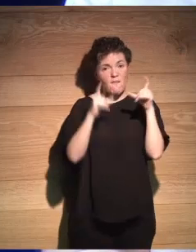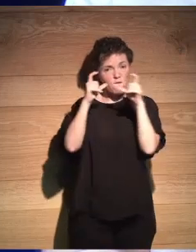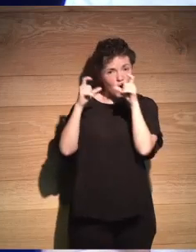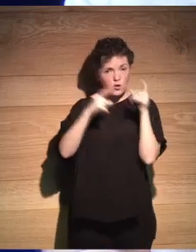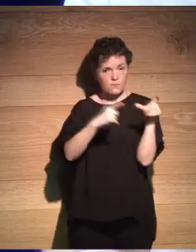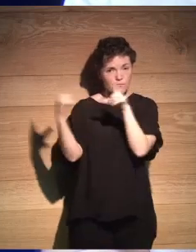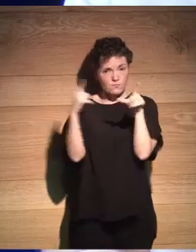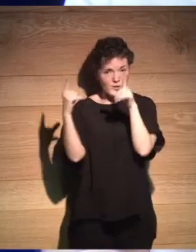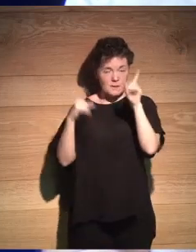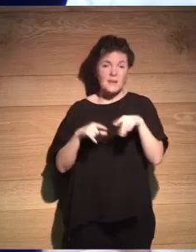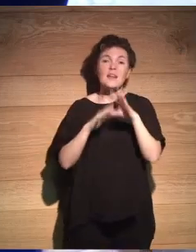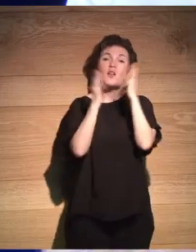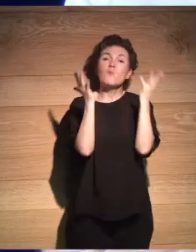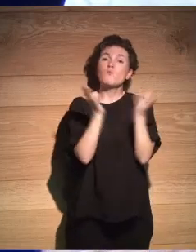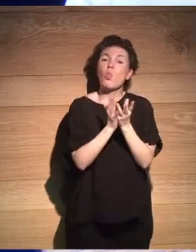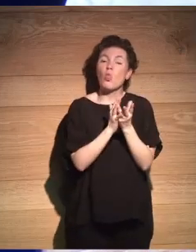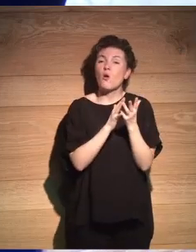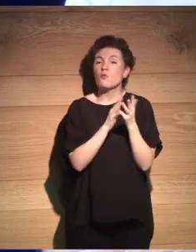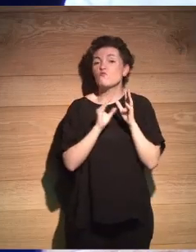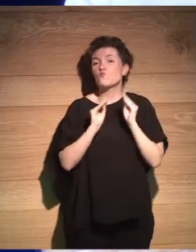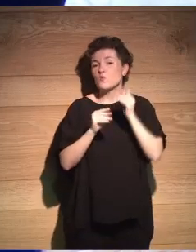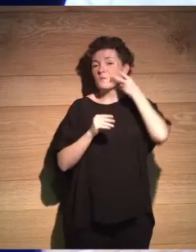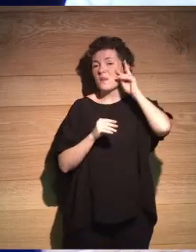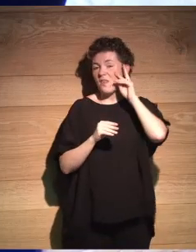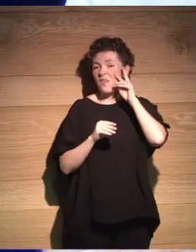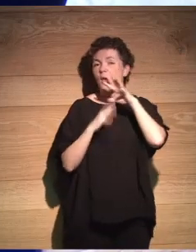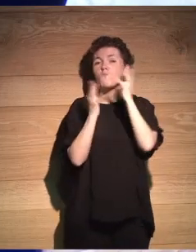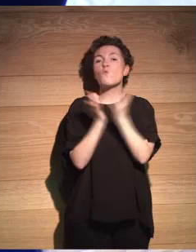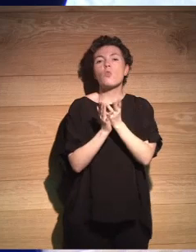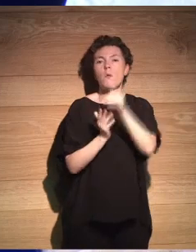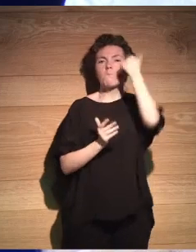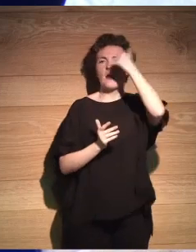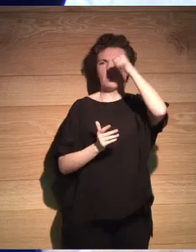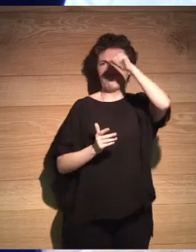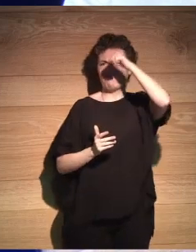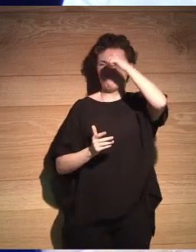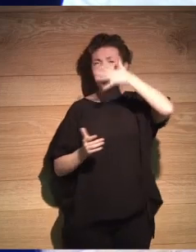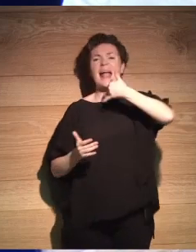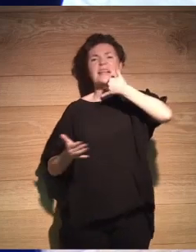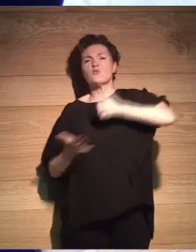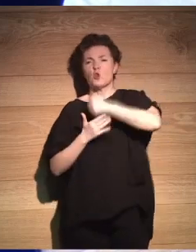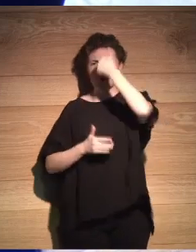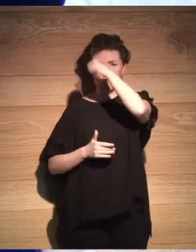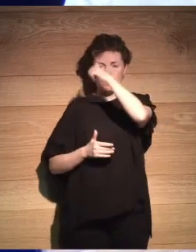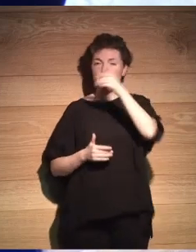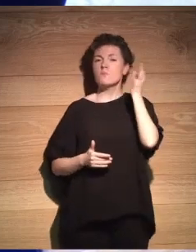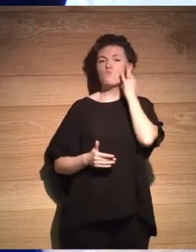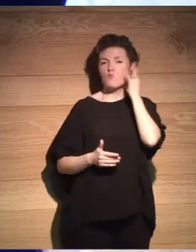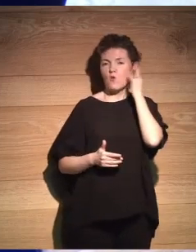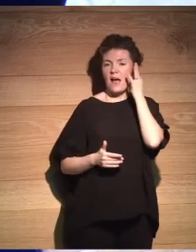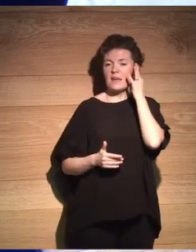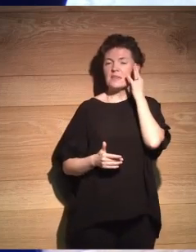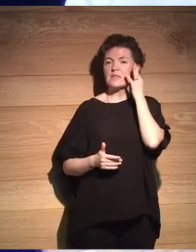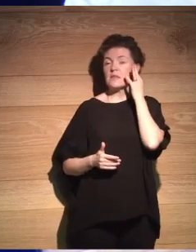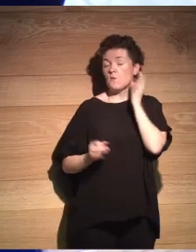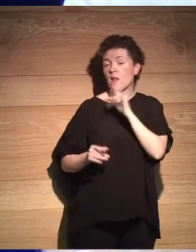últimas fotos, el mundo en el que se movía Ilsa era fundamentalmente masculino, eran casi todos hombres. Las mujeres, como has dicho tú,